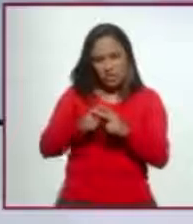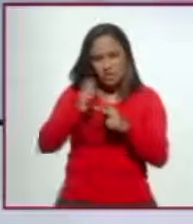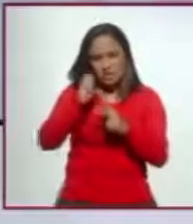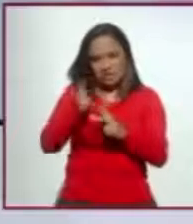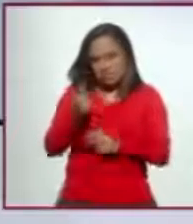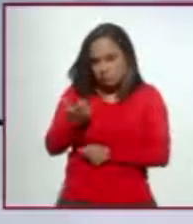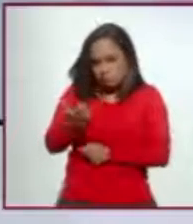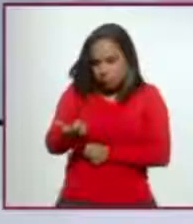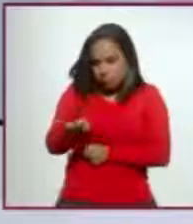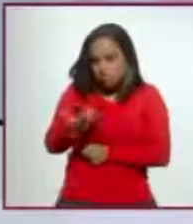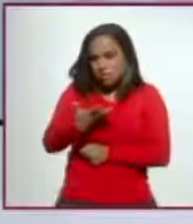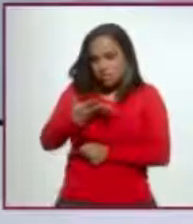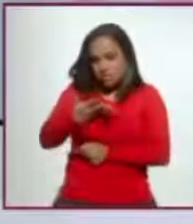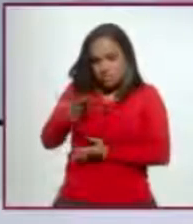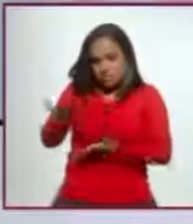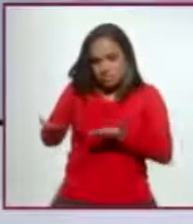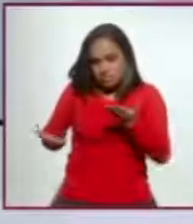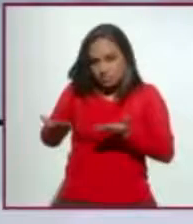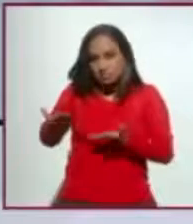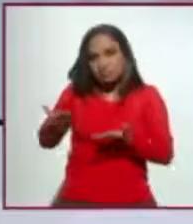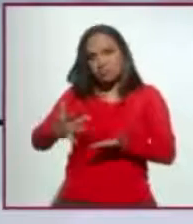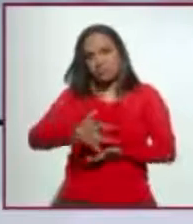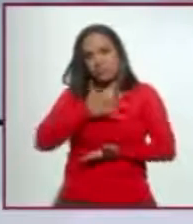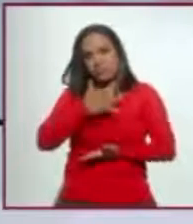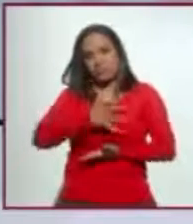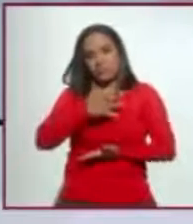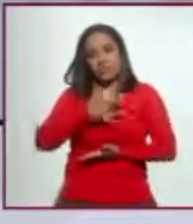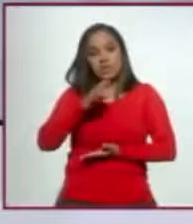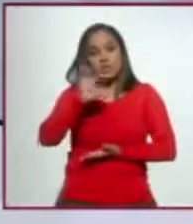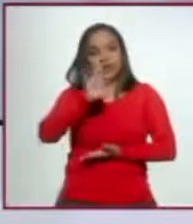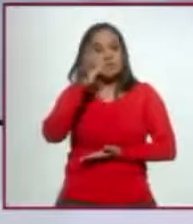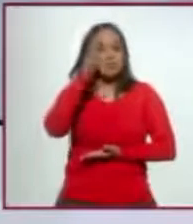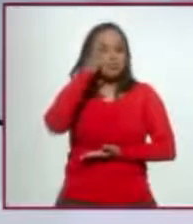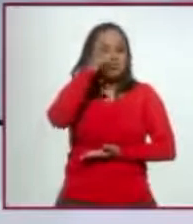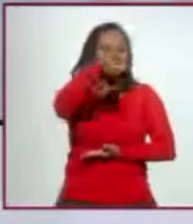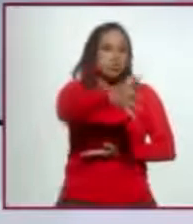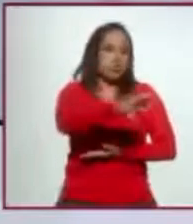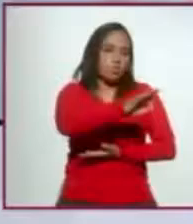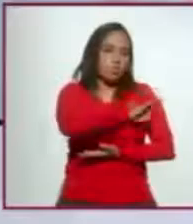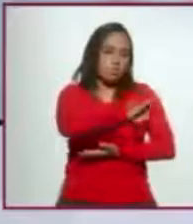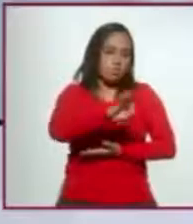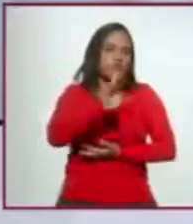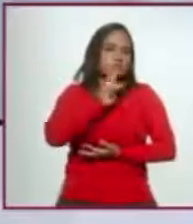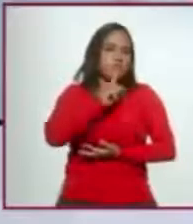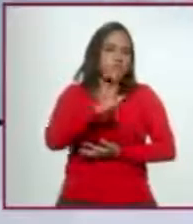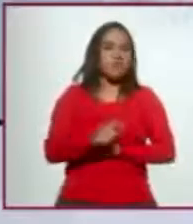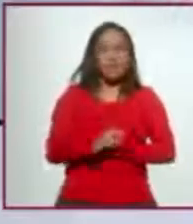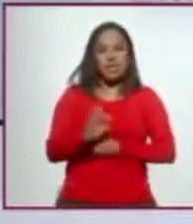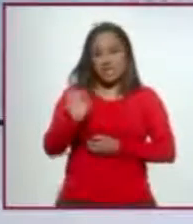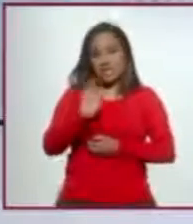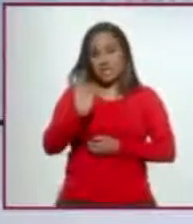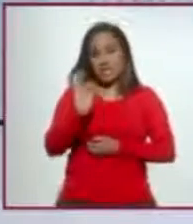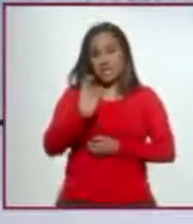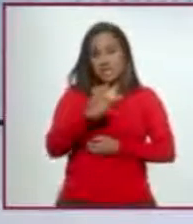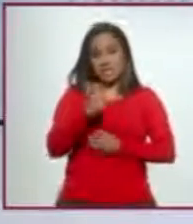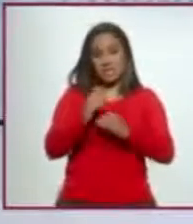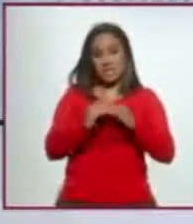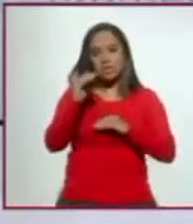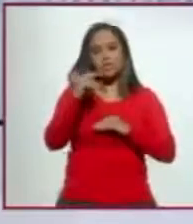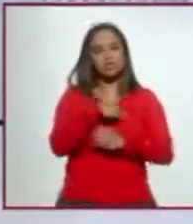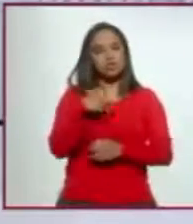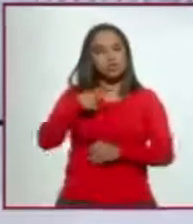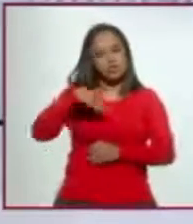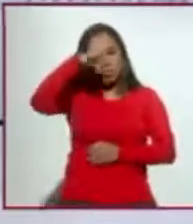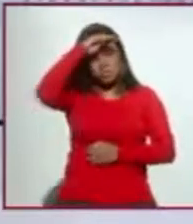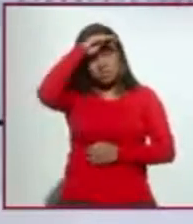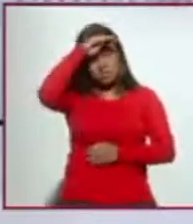digamos, con cierta estabilidad, te garantiza que el futuro puede ser promisorio. Si bien el aumento siempre vamos a